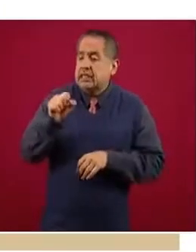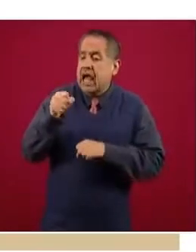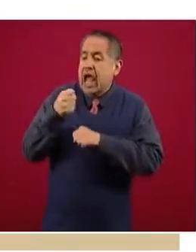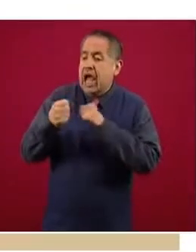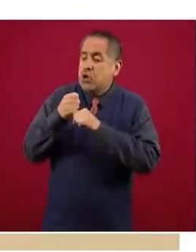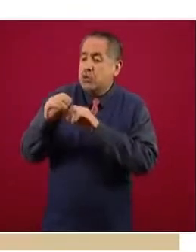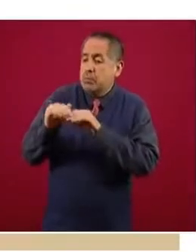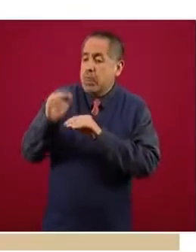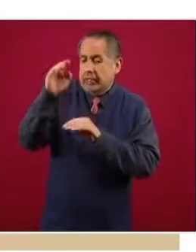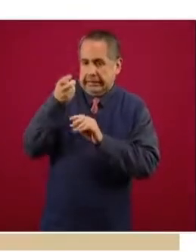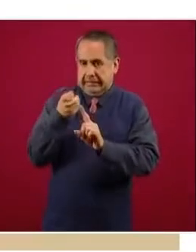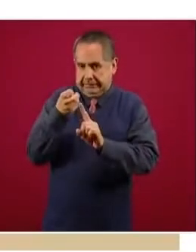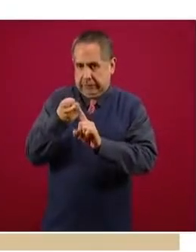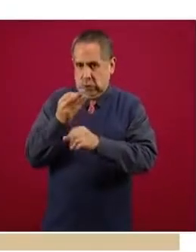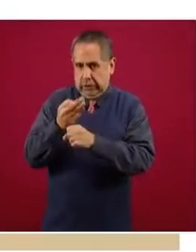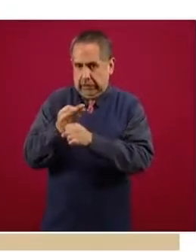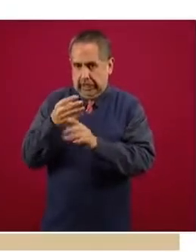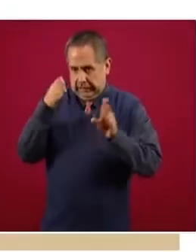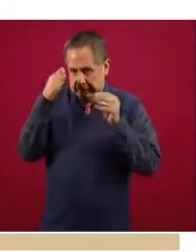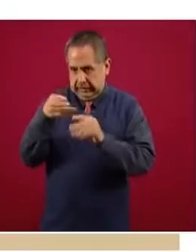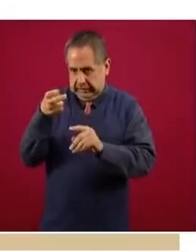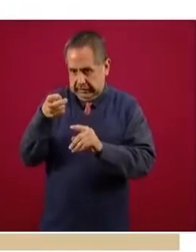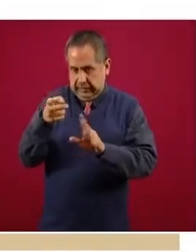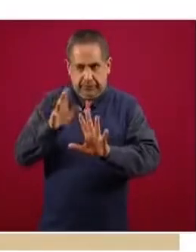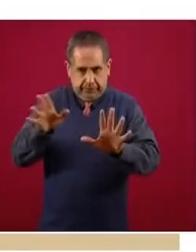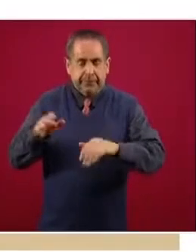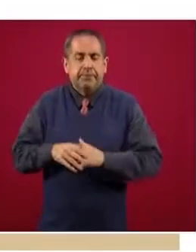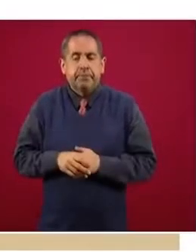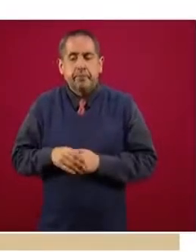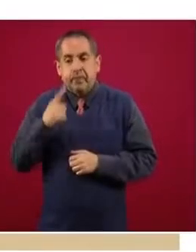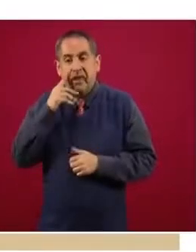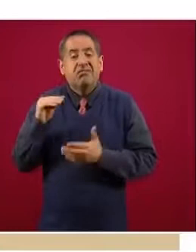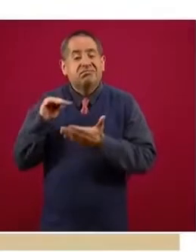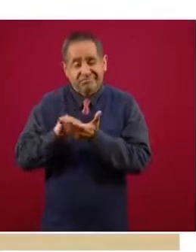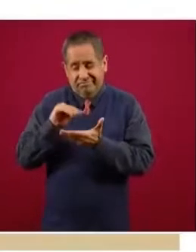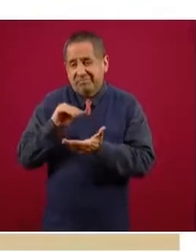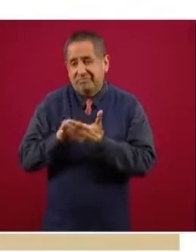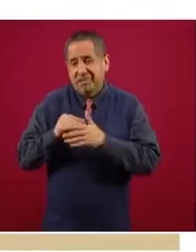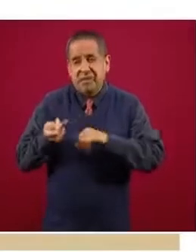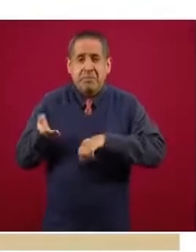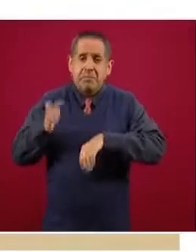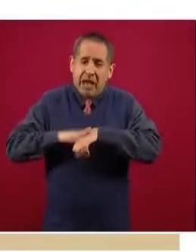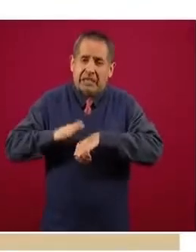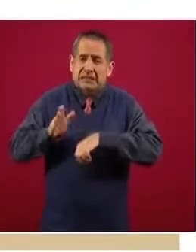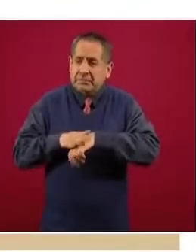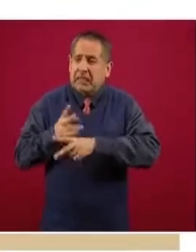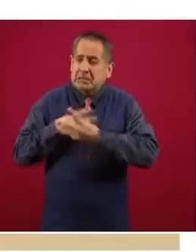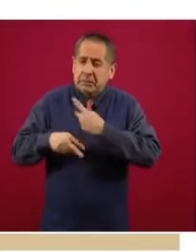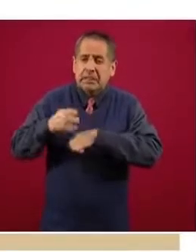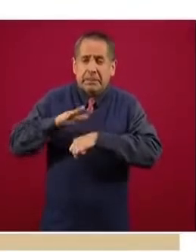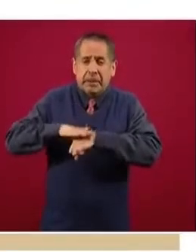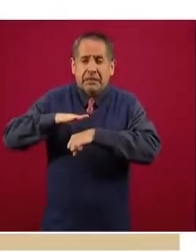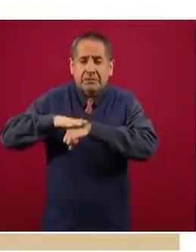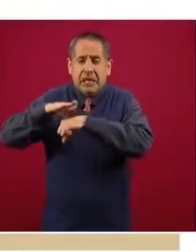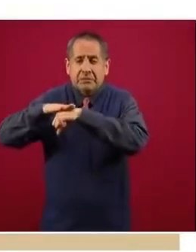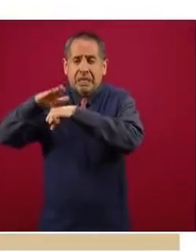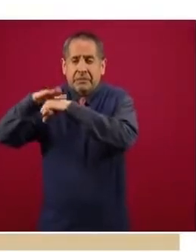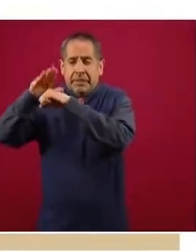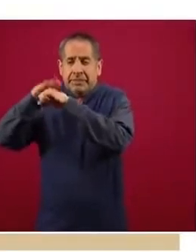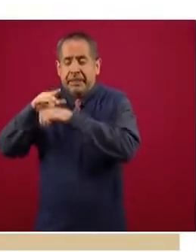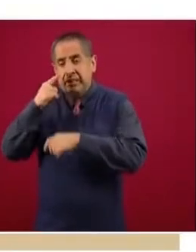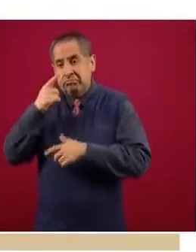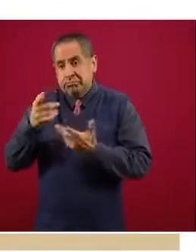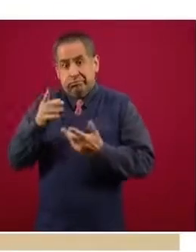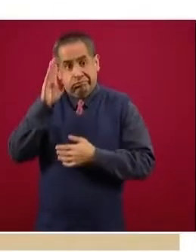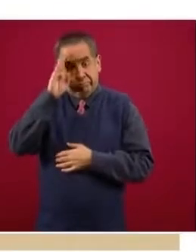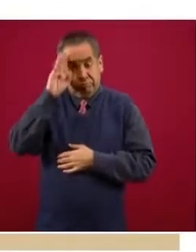en los mayores de 60 años. Aquí sí continúa un incremento en este grupo de edad, un incremento que fue de